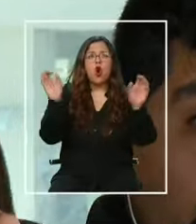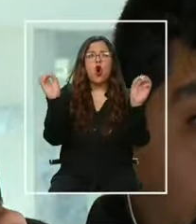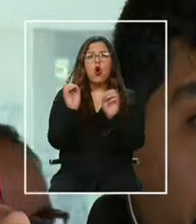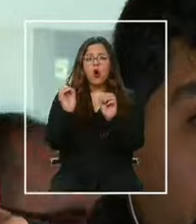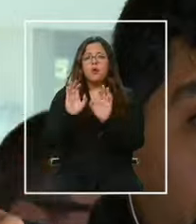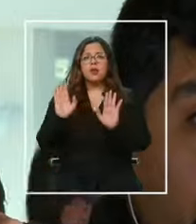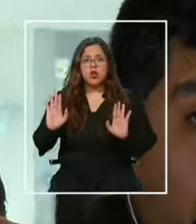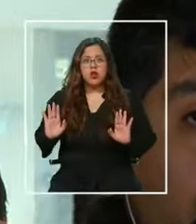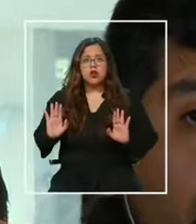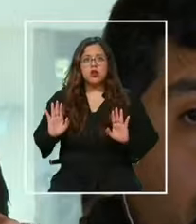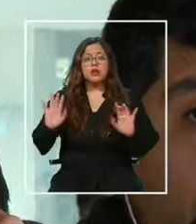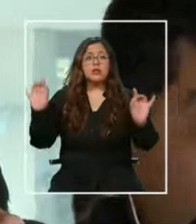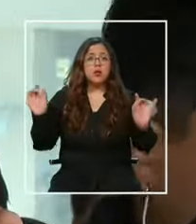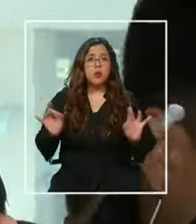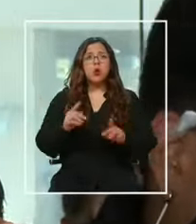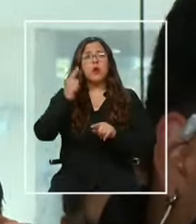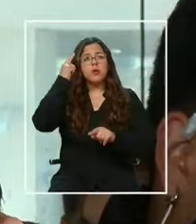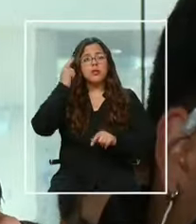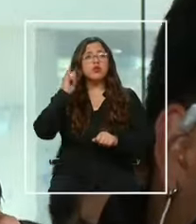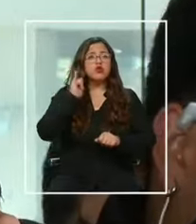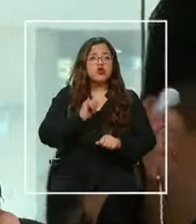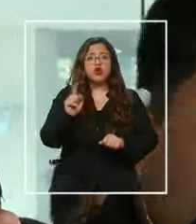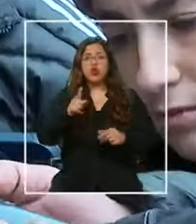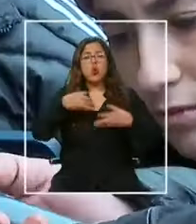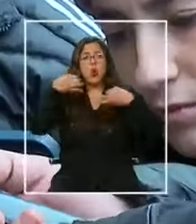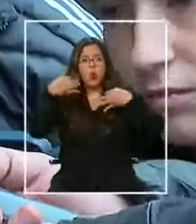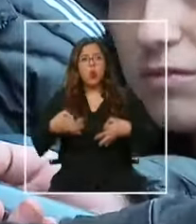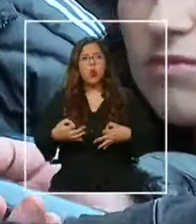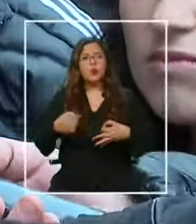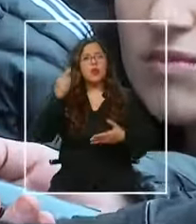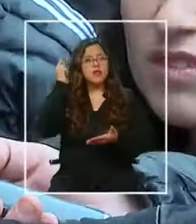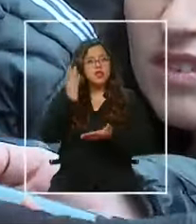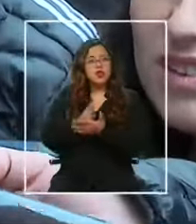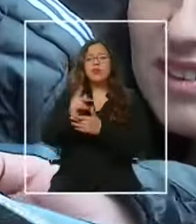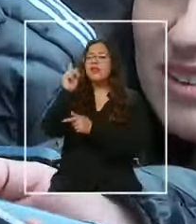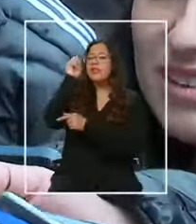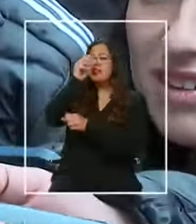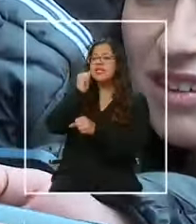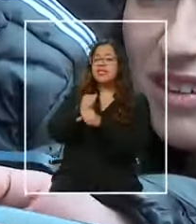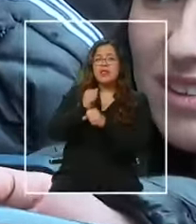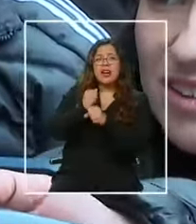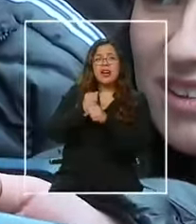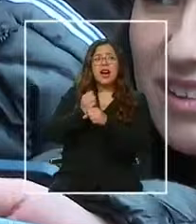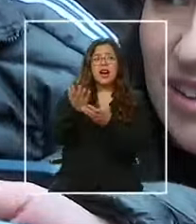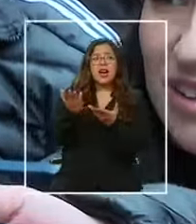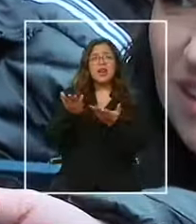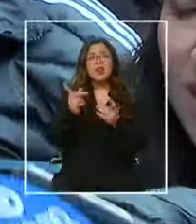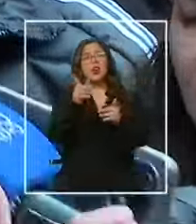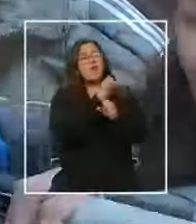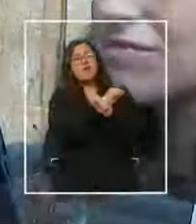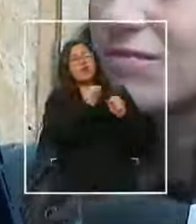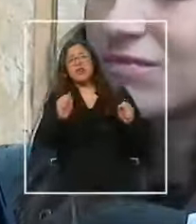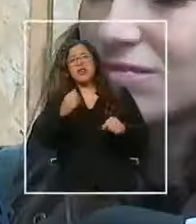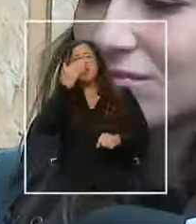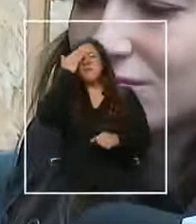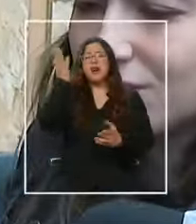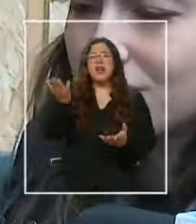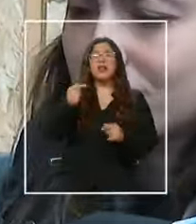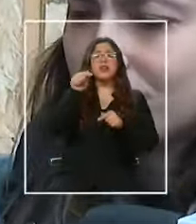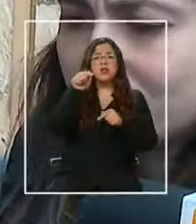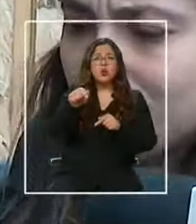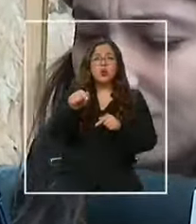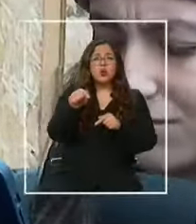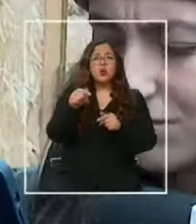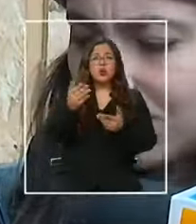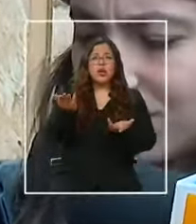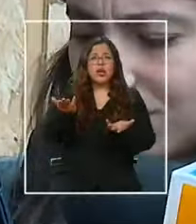si estimamos justa o no justa las medidas. ¿Ha sido difícil poder trabajar? Porque uno no, imposible, una tortura. ¿Te votaría